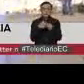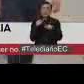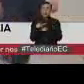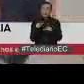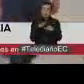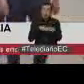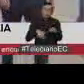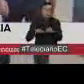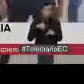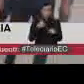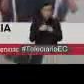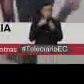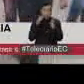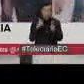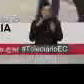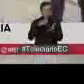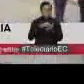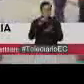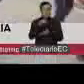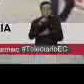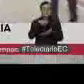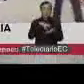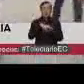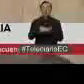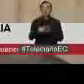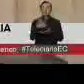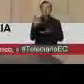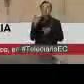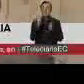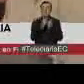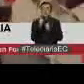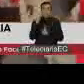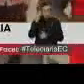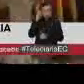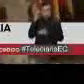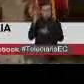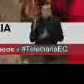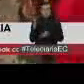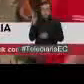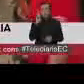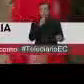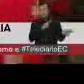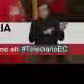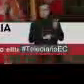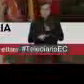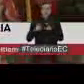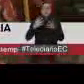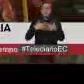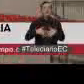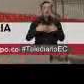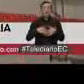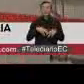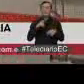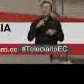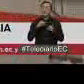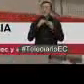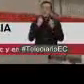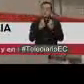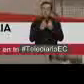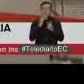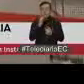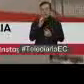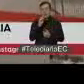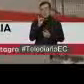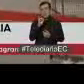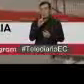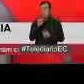recintos a su paso por la provincia de los ríos junto al gobernador recorrió la fábrica y mpa exa del grupo familia